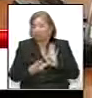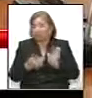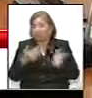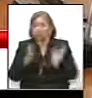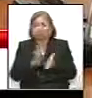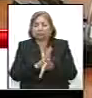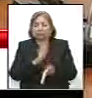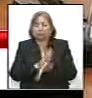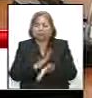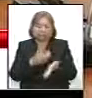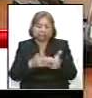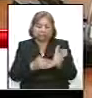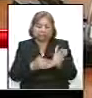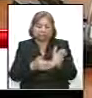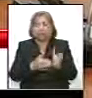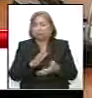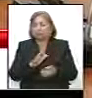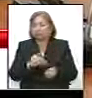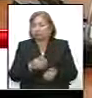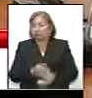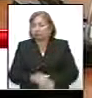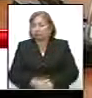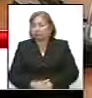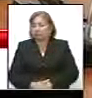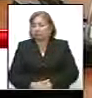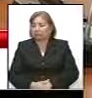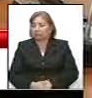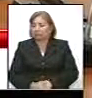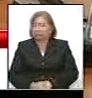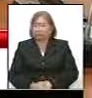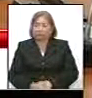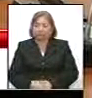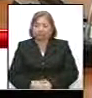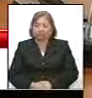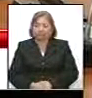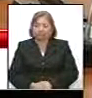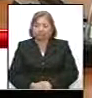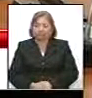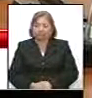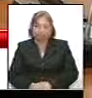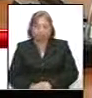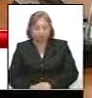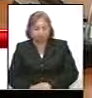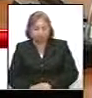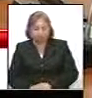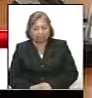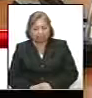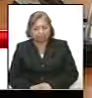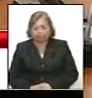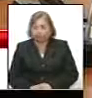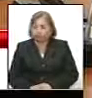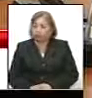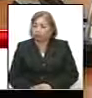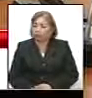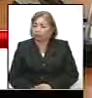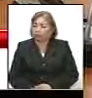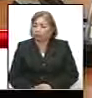hecho todos en Ministerio, en Comisión de Fiscalización de Ministerio de Energía y Minas.